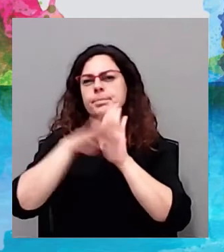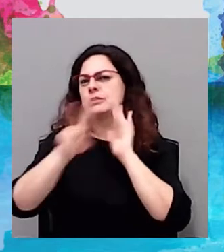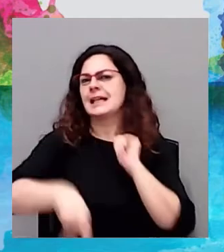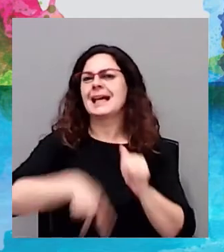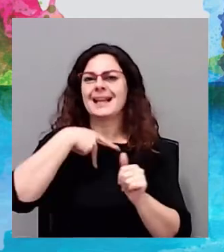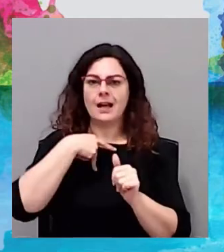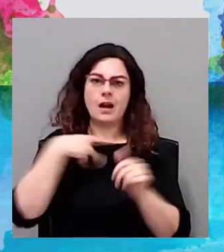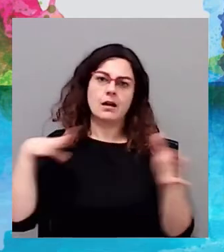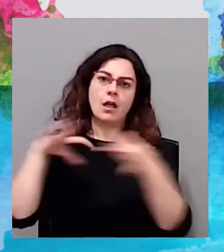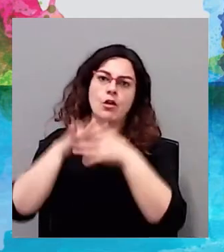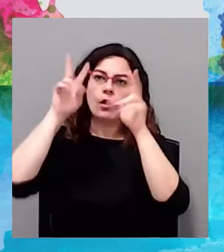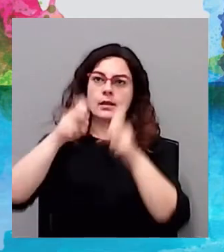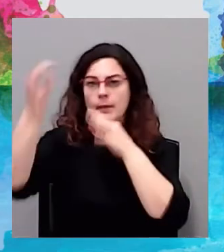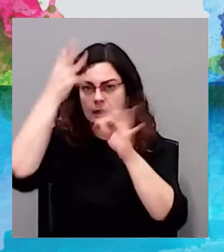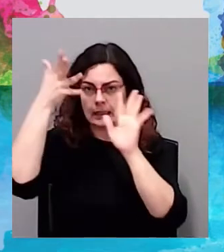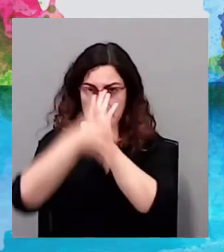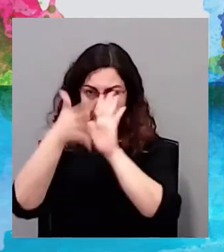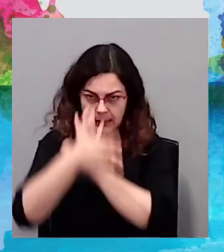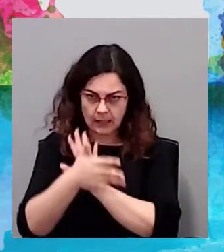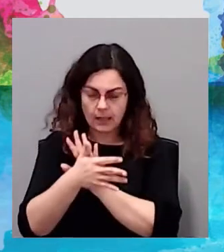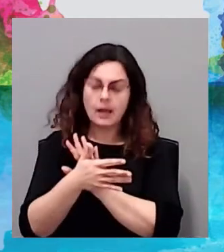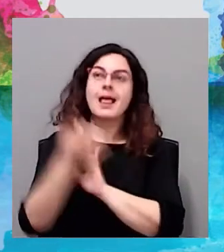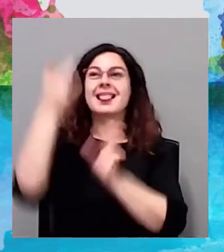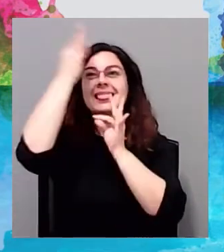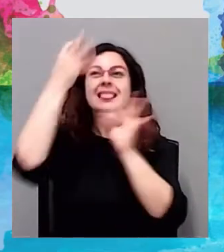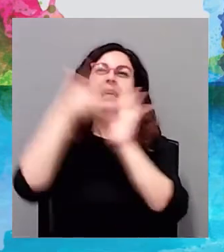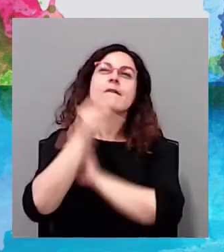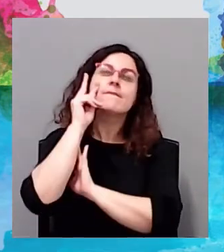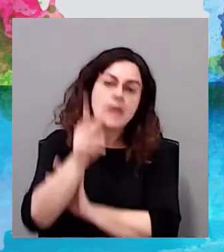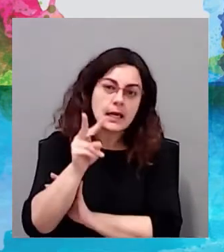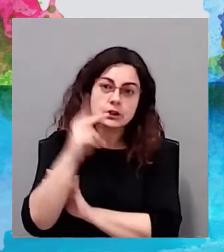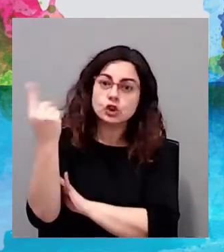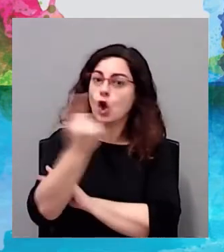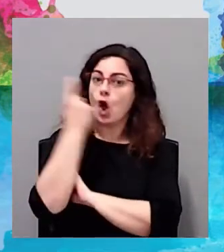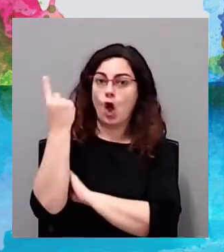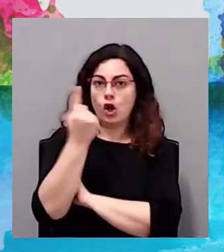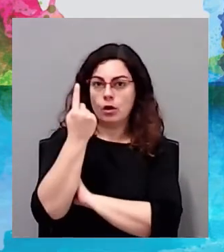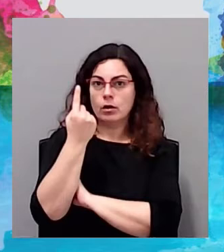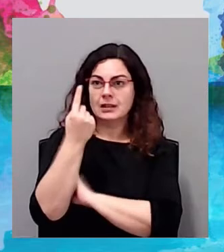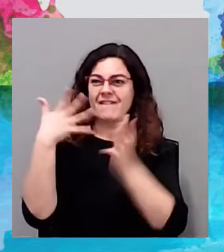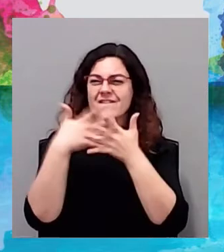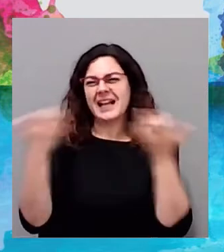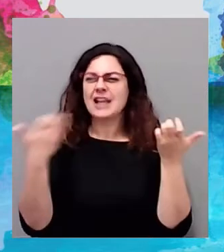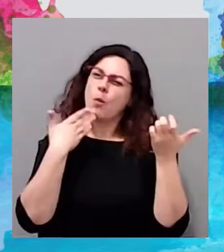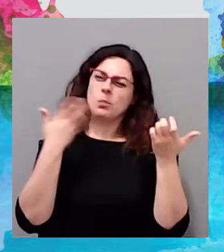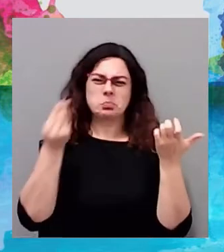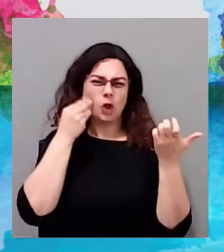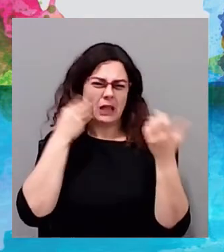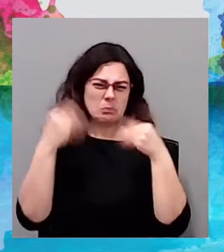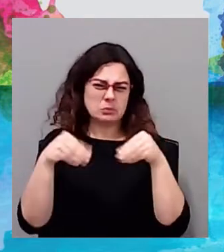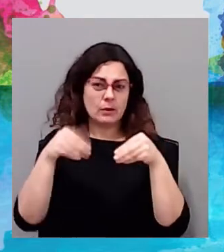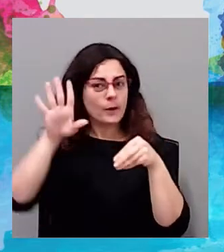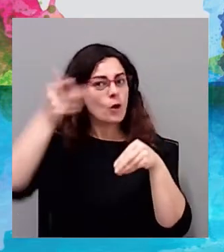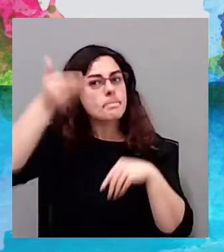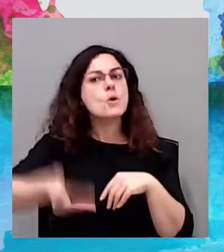describe. Describir solo lo que se ve parece una frase un poco tonta, pero en el fondo es importante. Y